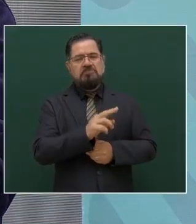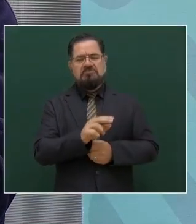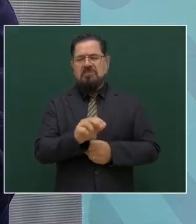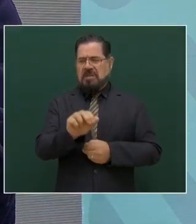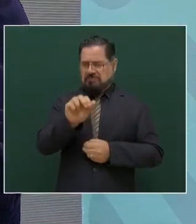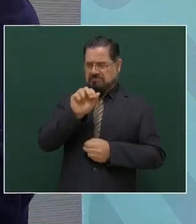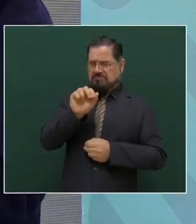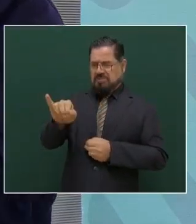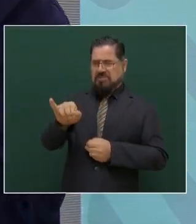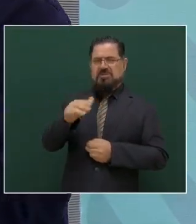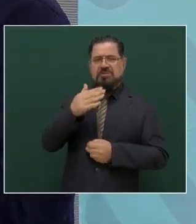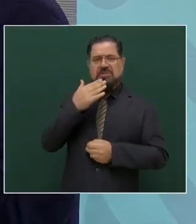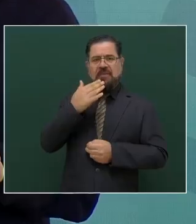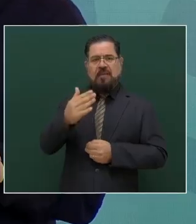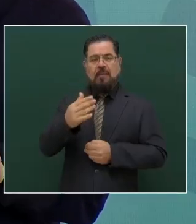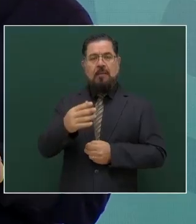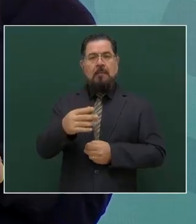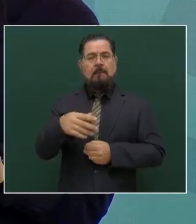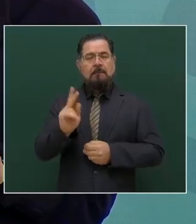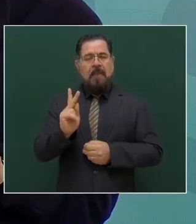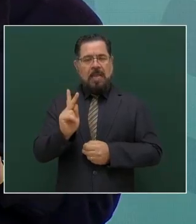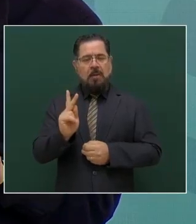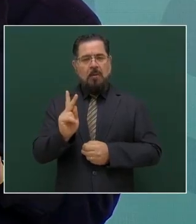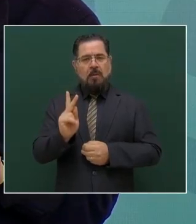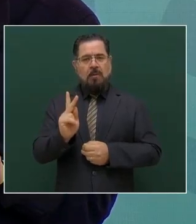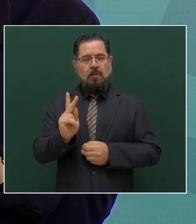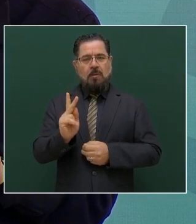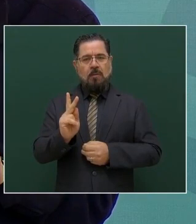pero al mismo tiempo empiezan